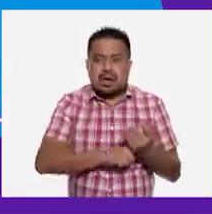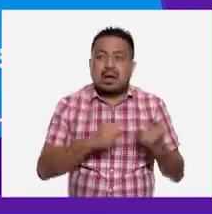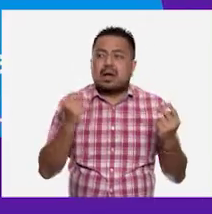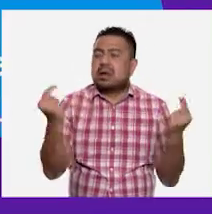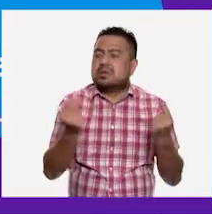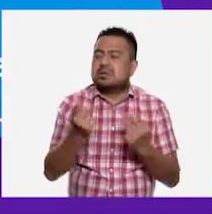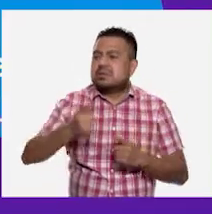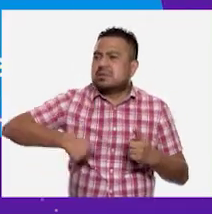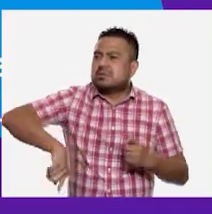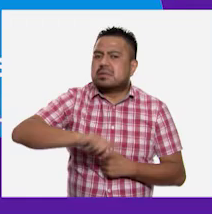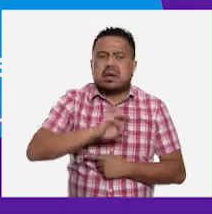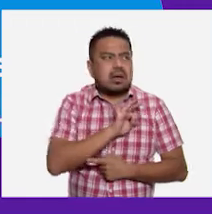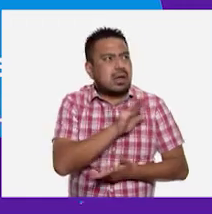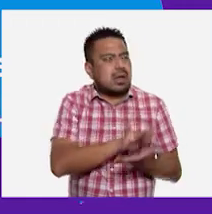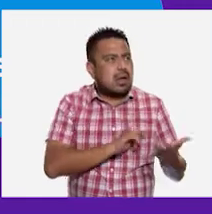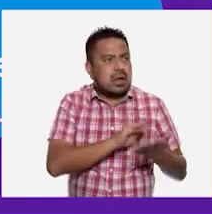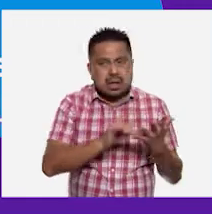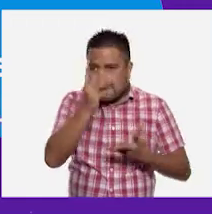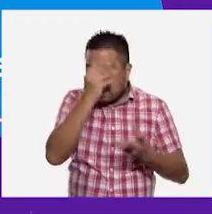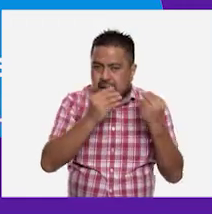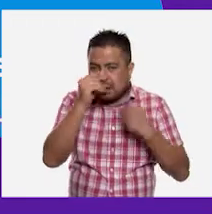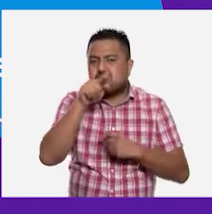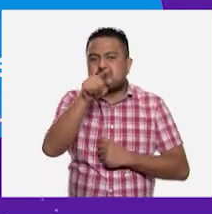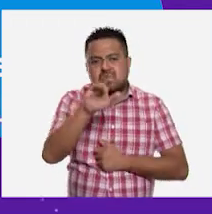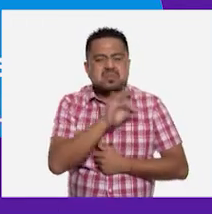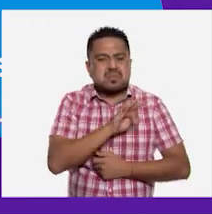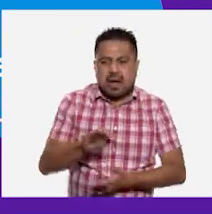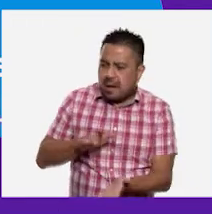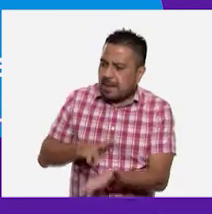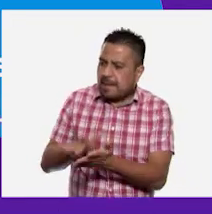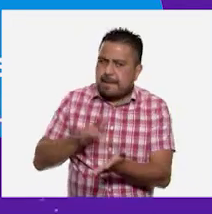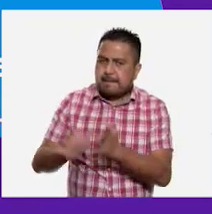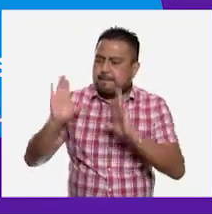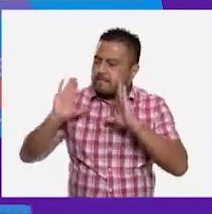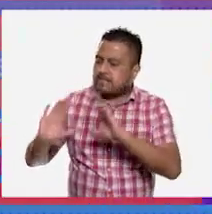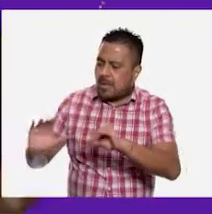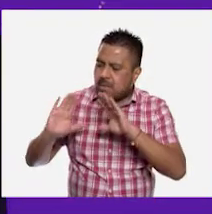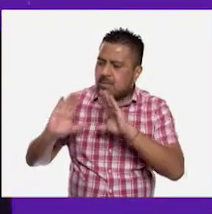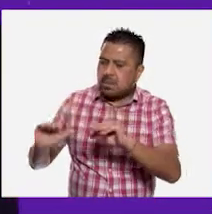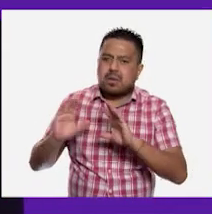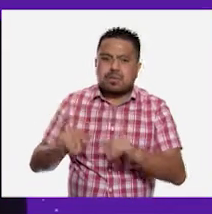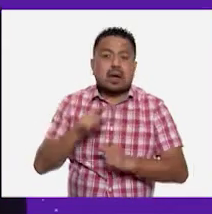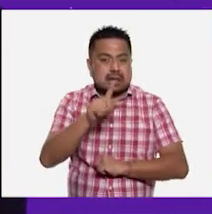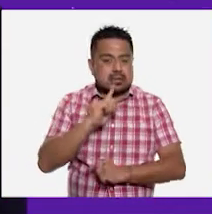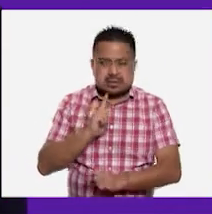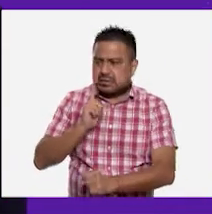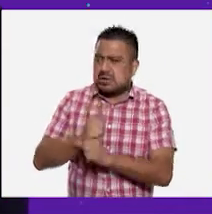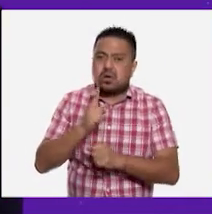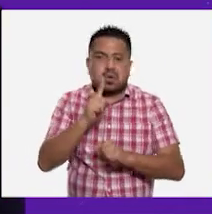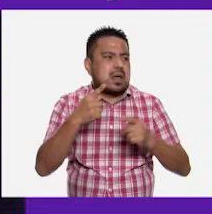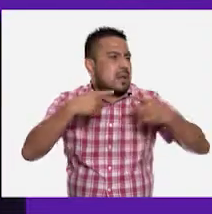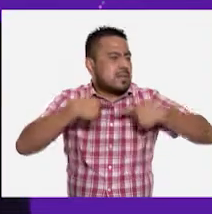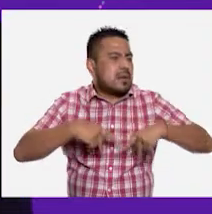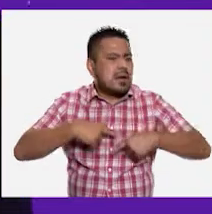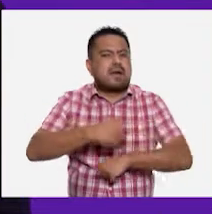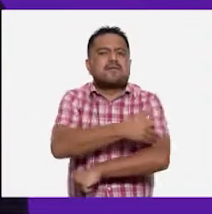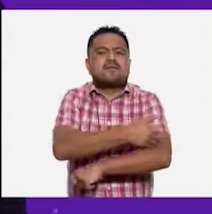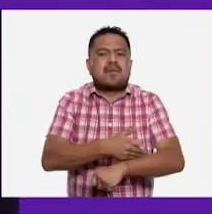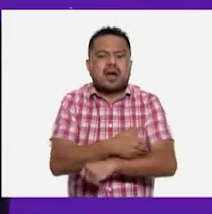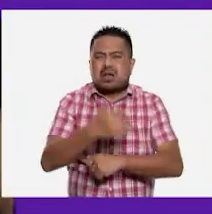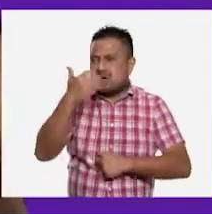requiere de ayuda para aprender, eres tú quien puede apoyarlo y enseñarlo. Si ves que alguna persona,